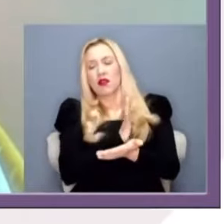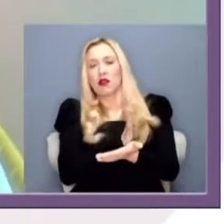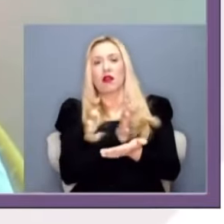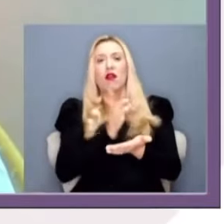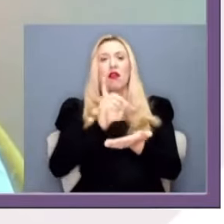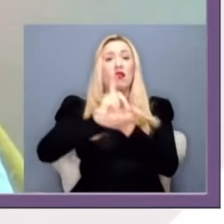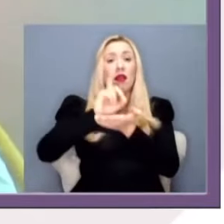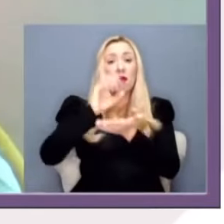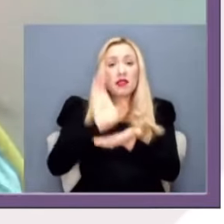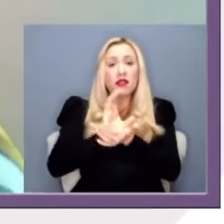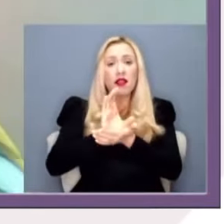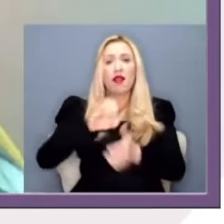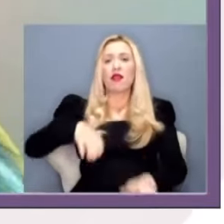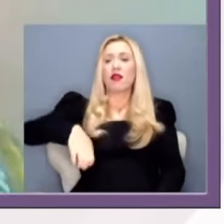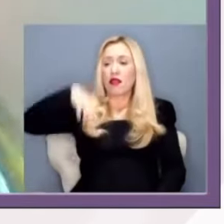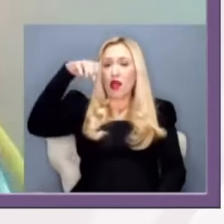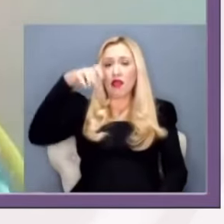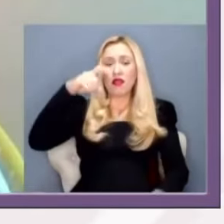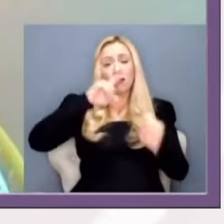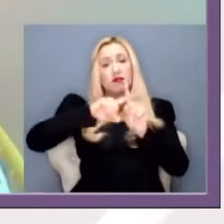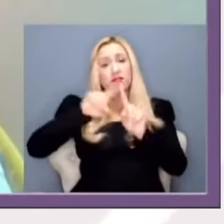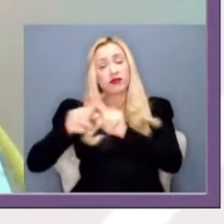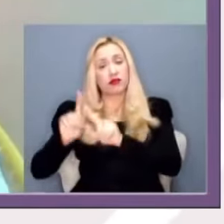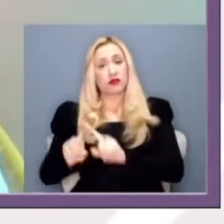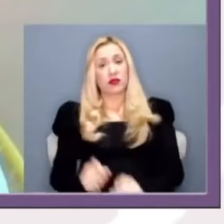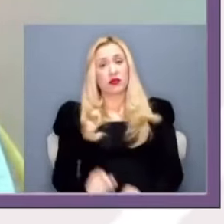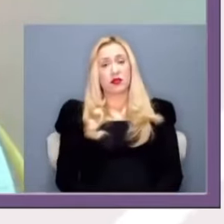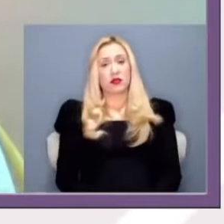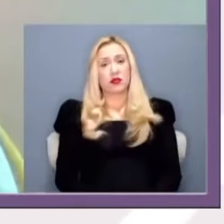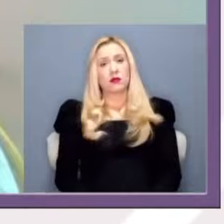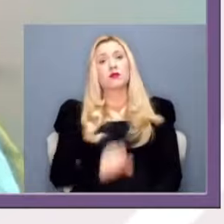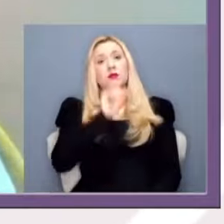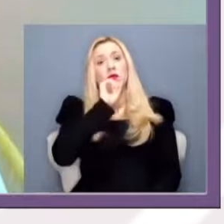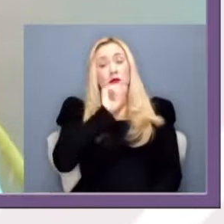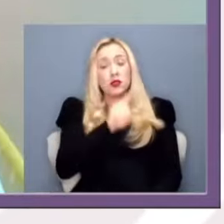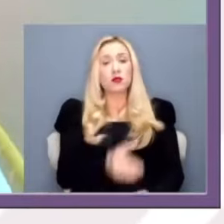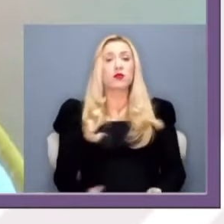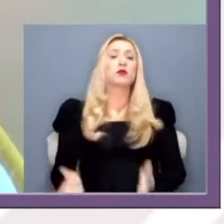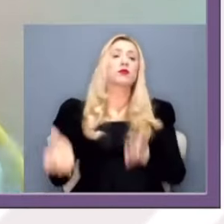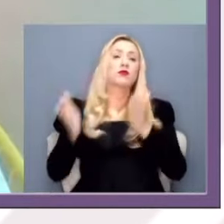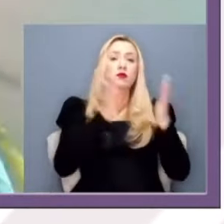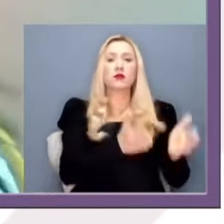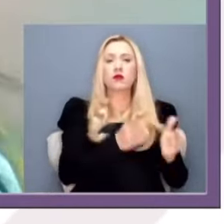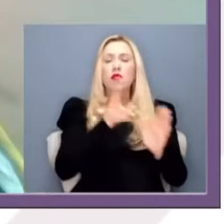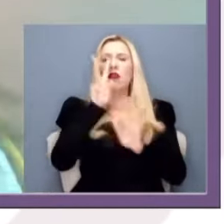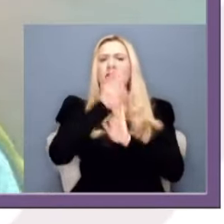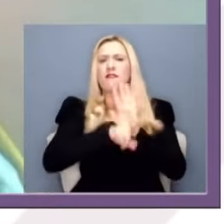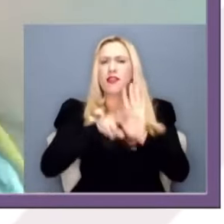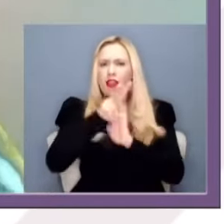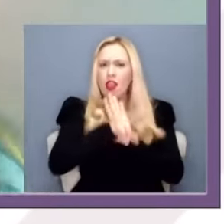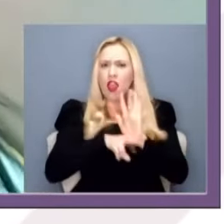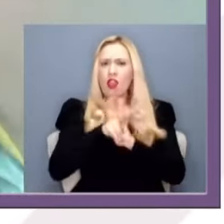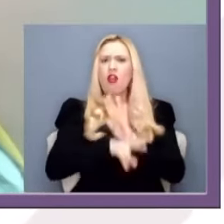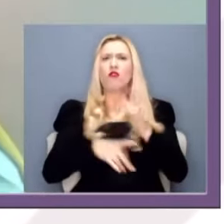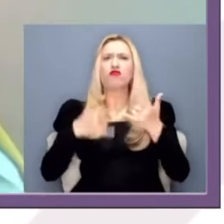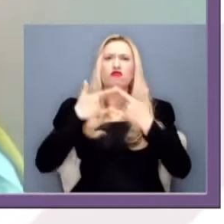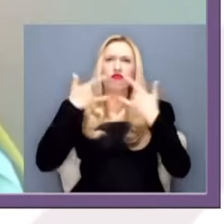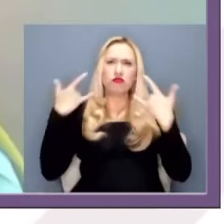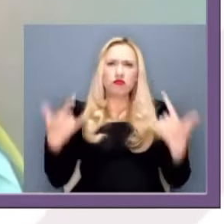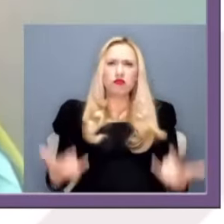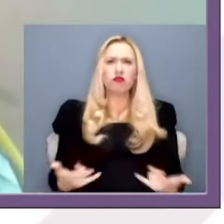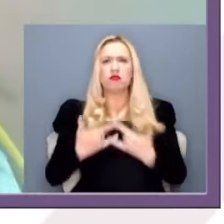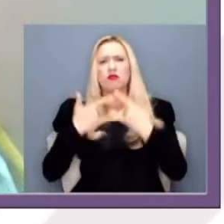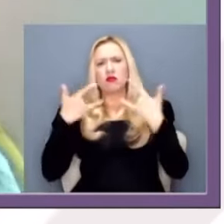entre muchas otras variables. Por otra parte, datos cualitativos a través de una serie de videos documentales que